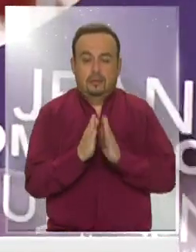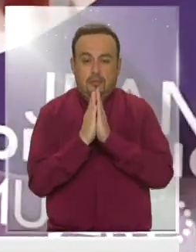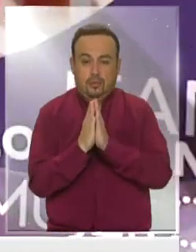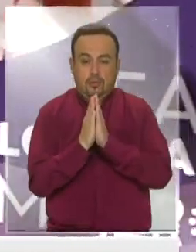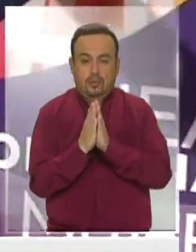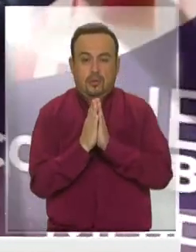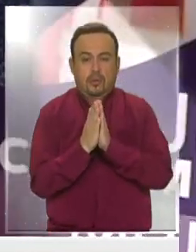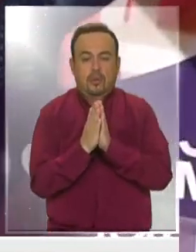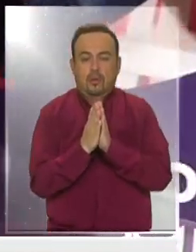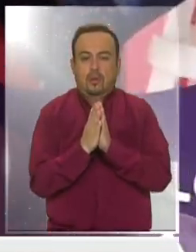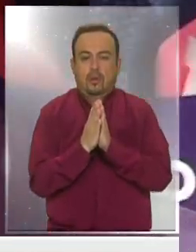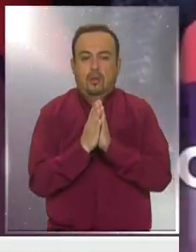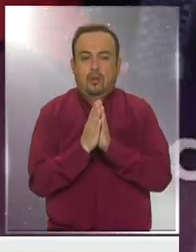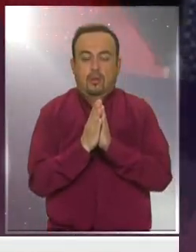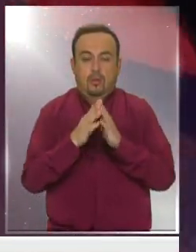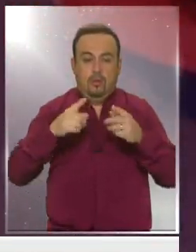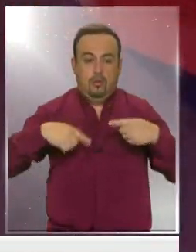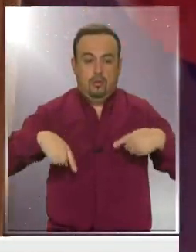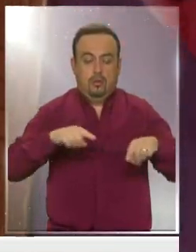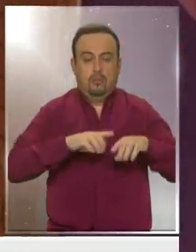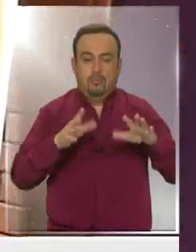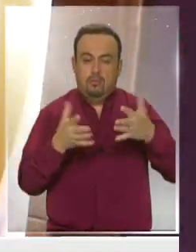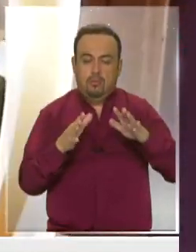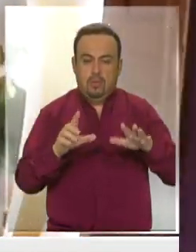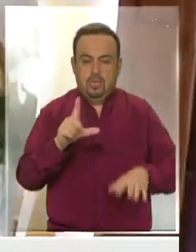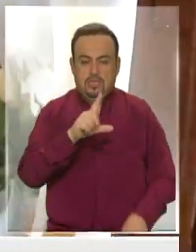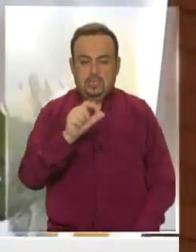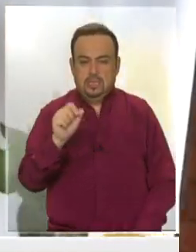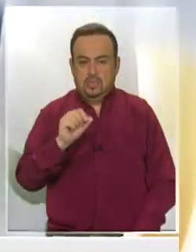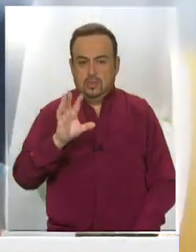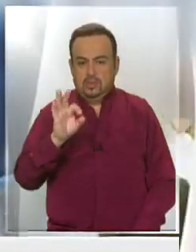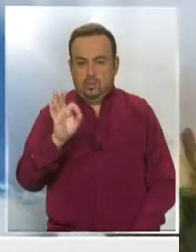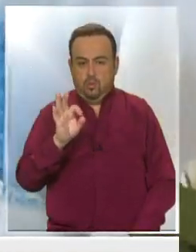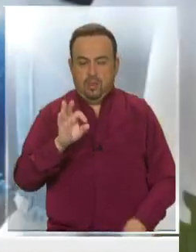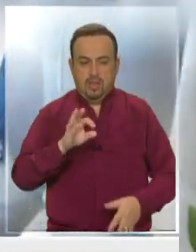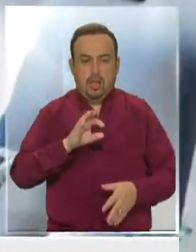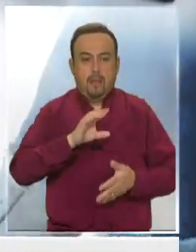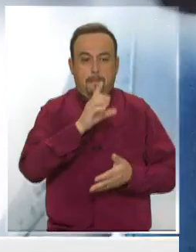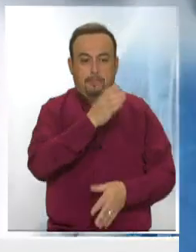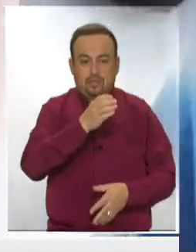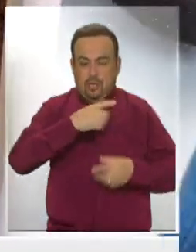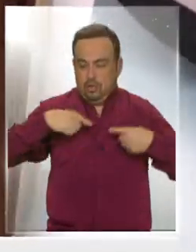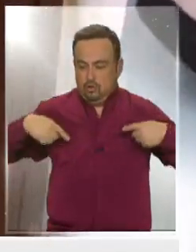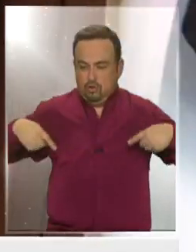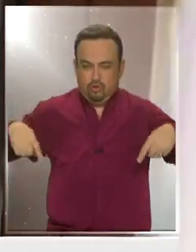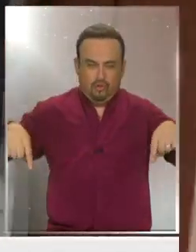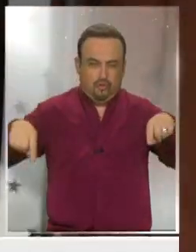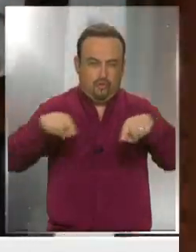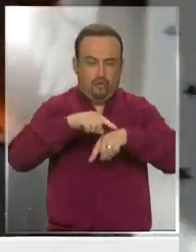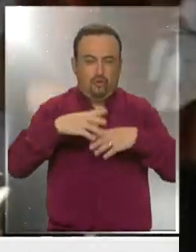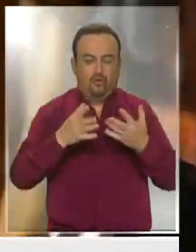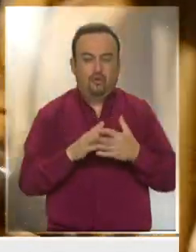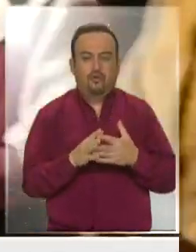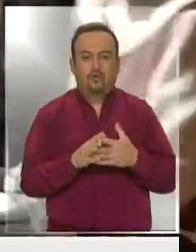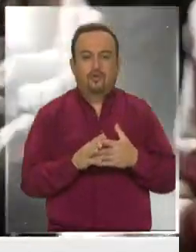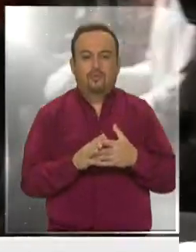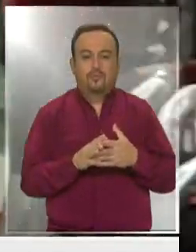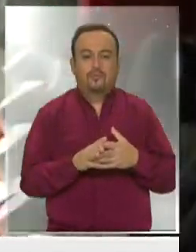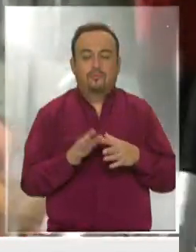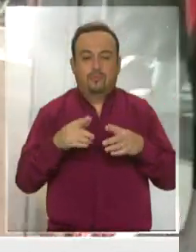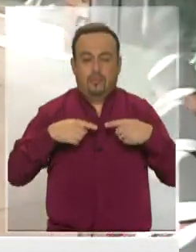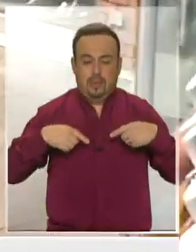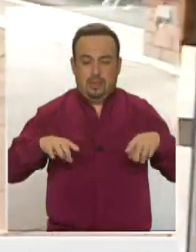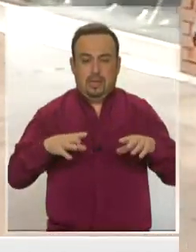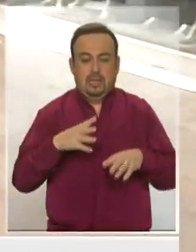que no haya más de 150 personas al interior del recinto como tal, que tiene un poco más de 3.200